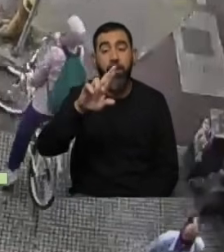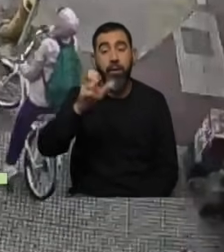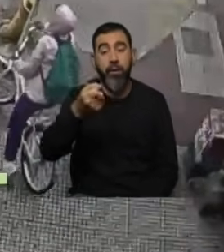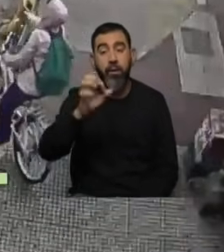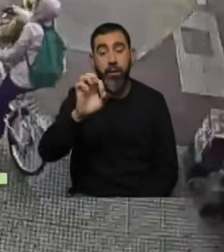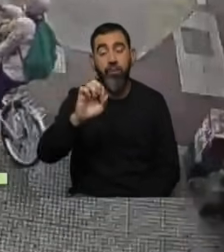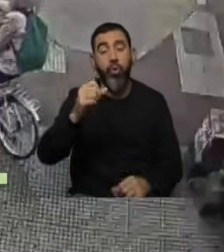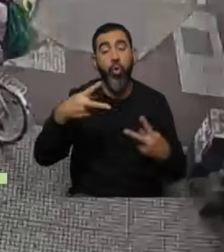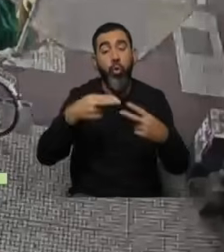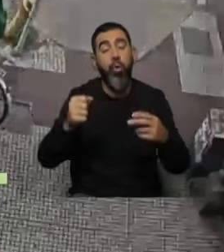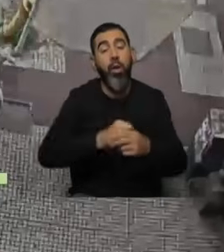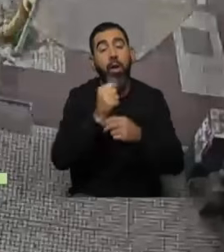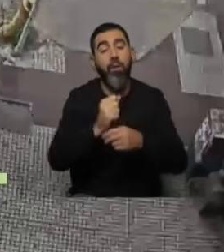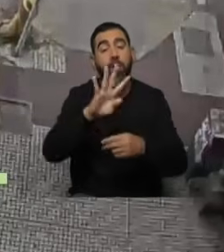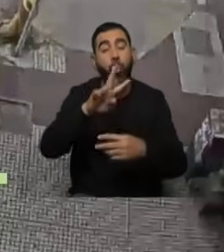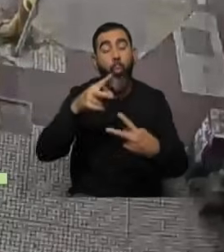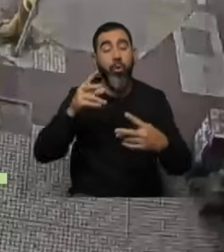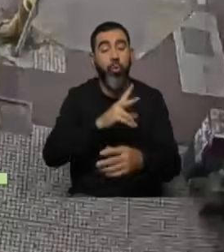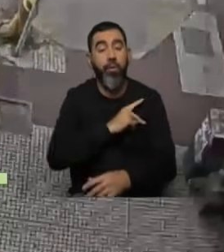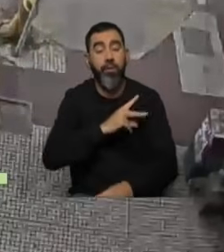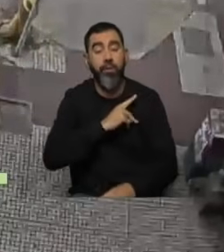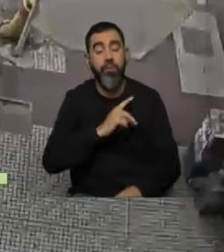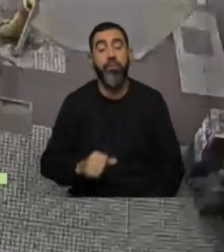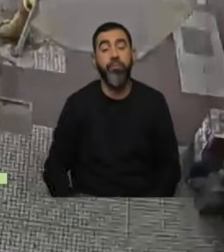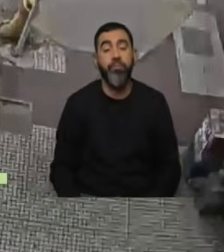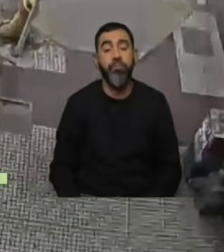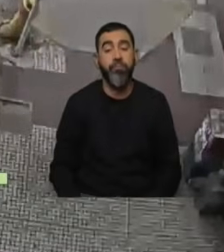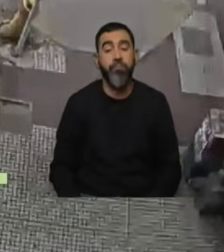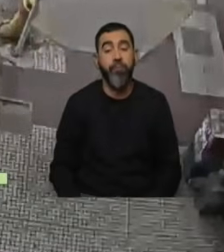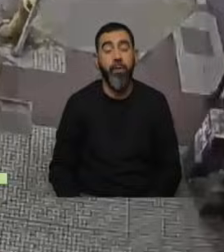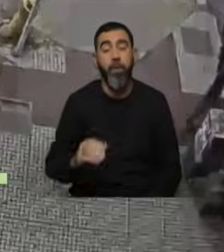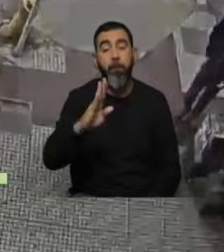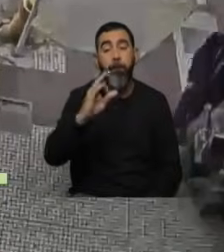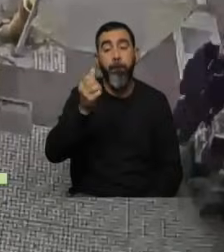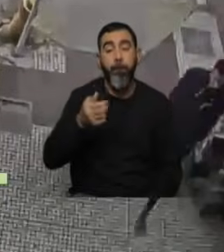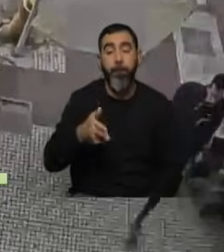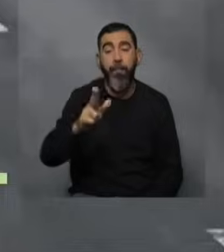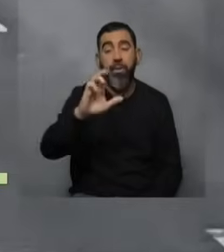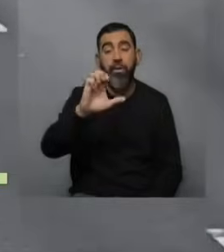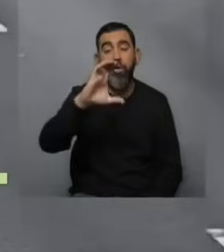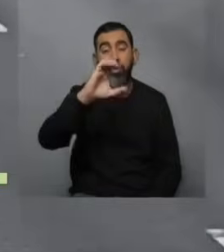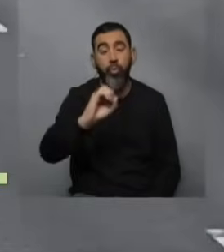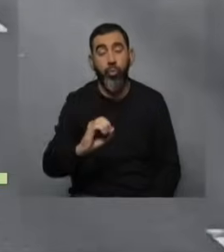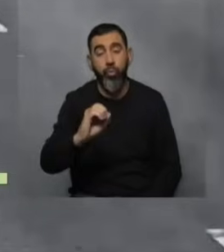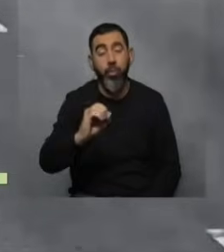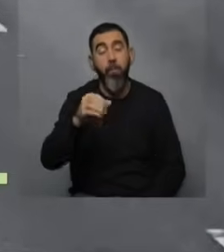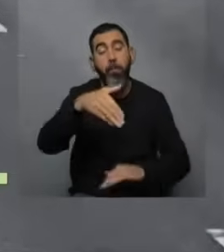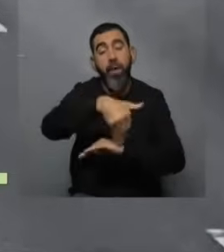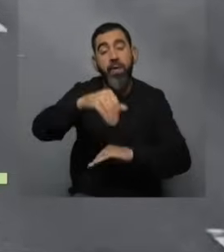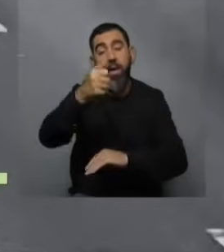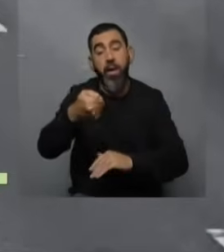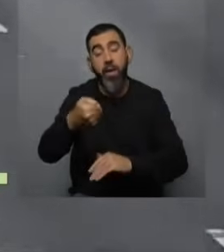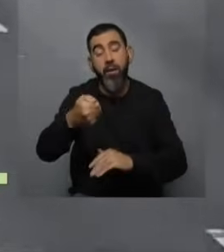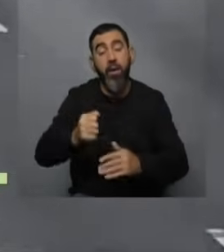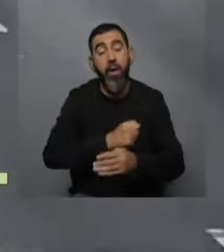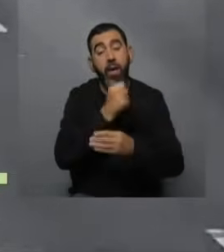4 de diciembre aproximadamente dice el cgm por obras viales también Matilde Pacheco desde pasaje a barrio Los Reyes hasta avenida